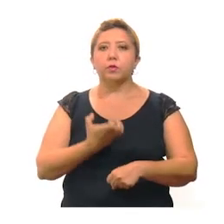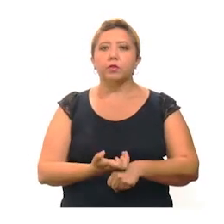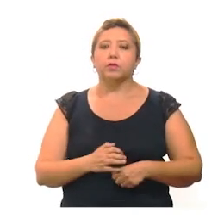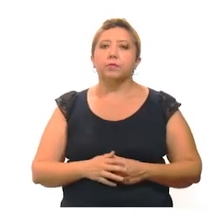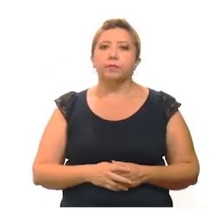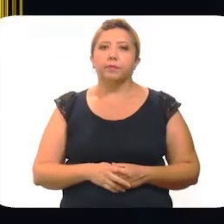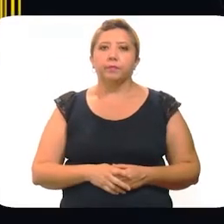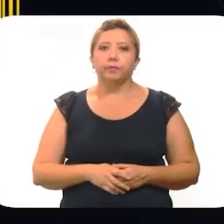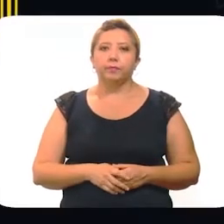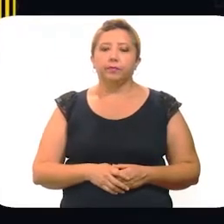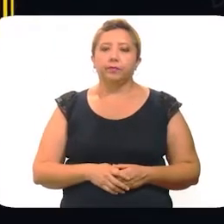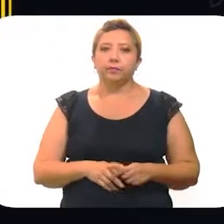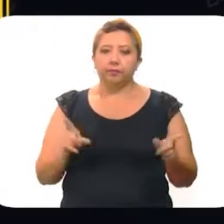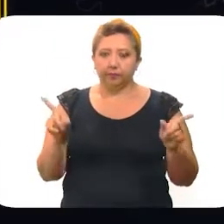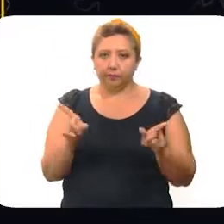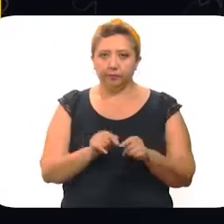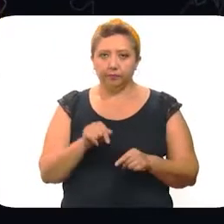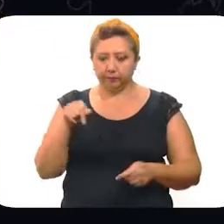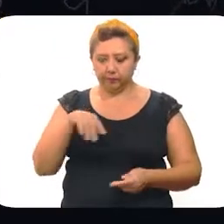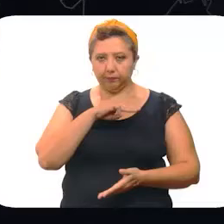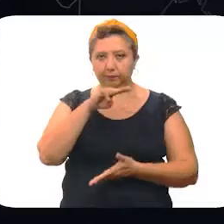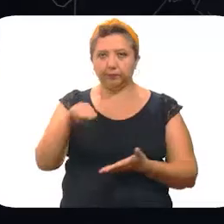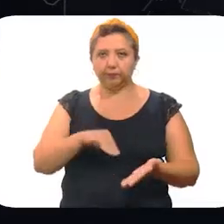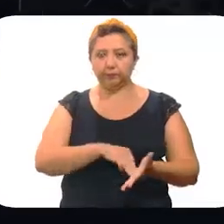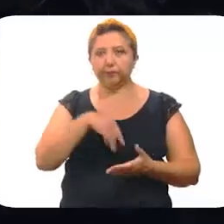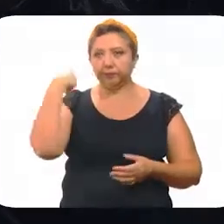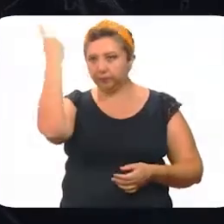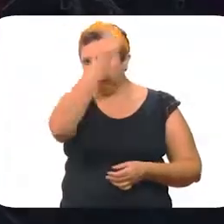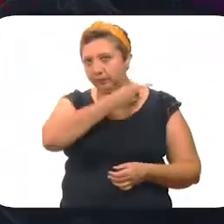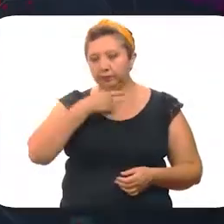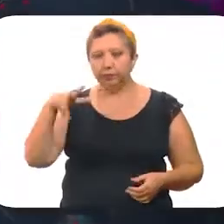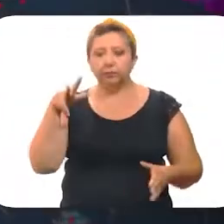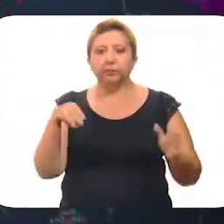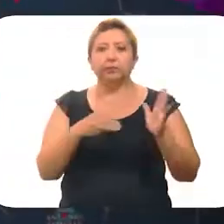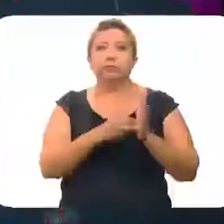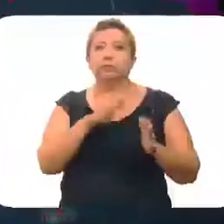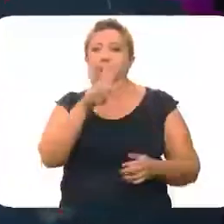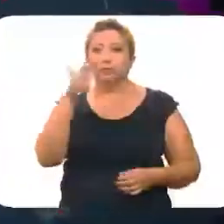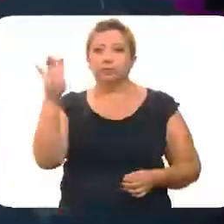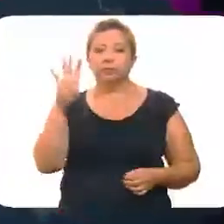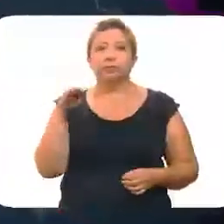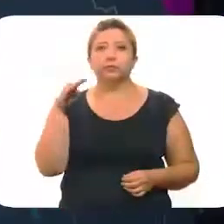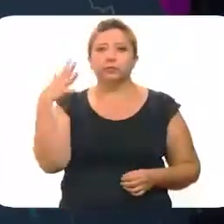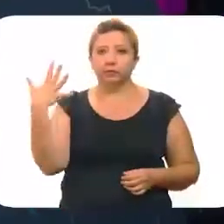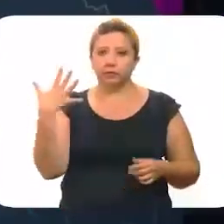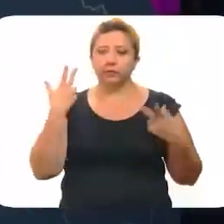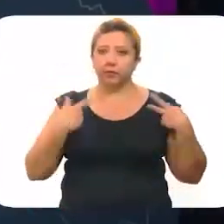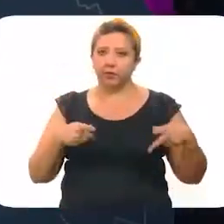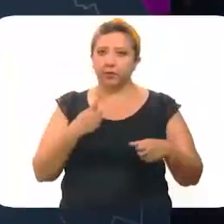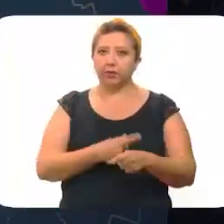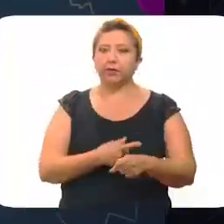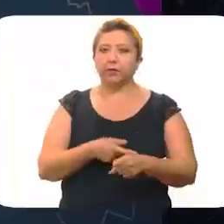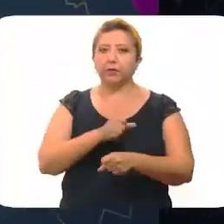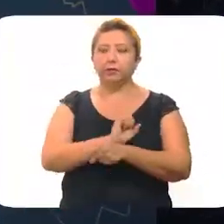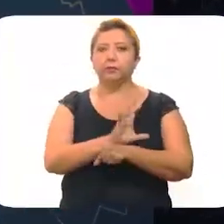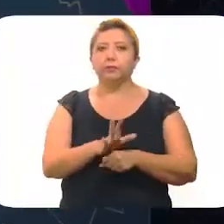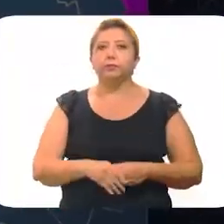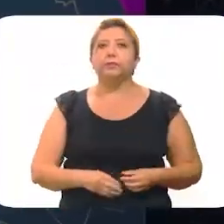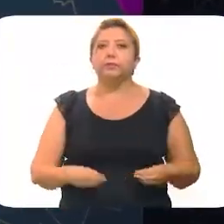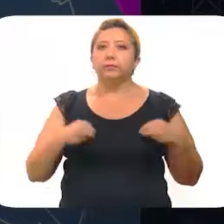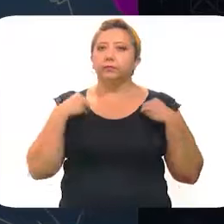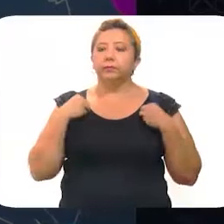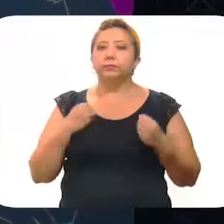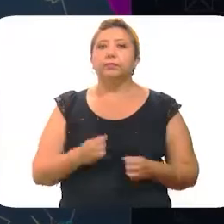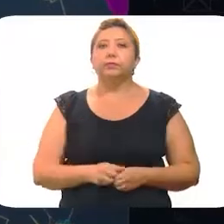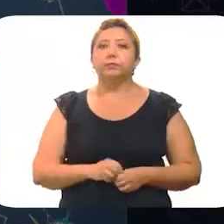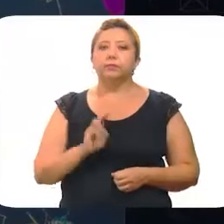estado. Específicamente en Mérida, se han diagnosticado 18.495 personas contagiadas de coronavirus, que